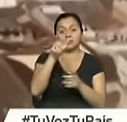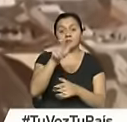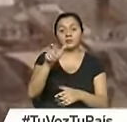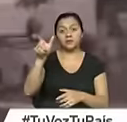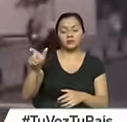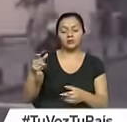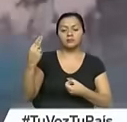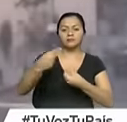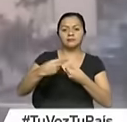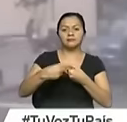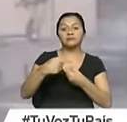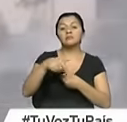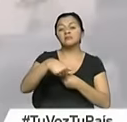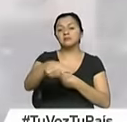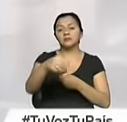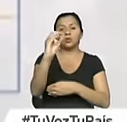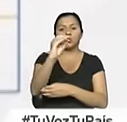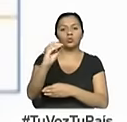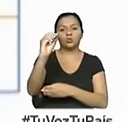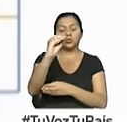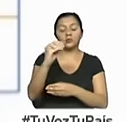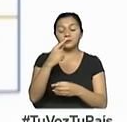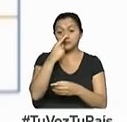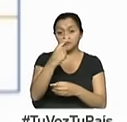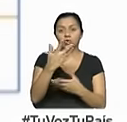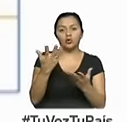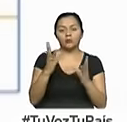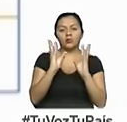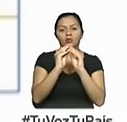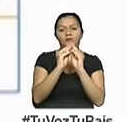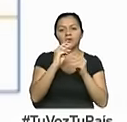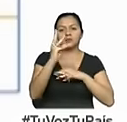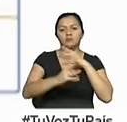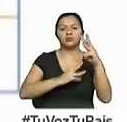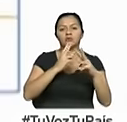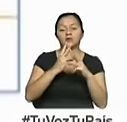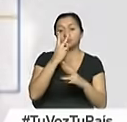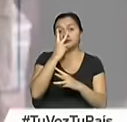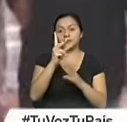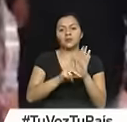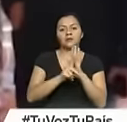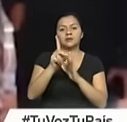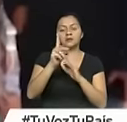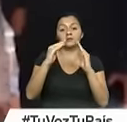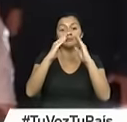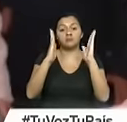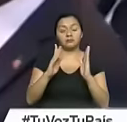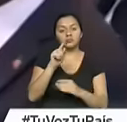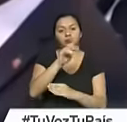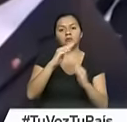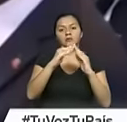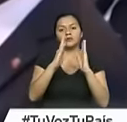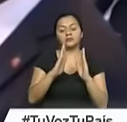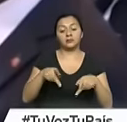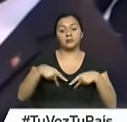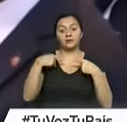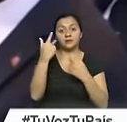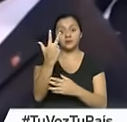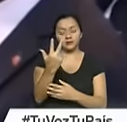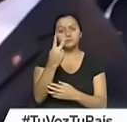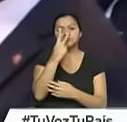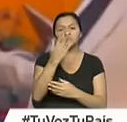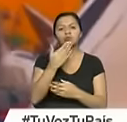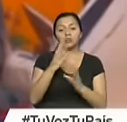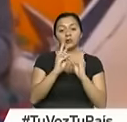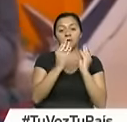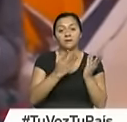personas asistirán este mes de octubre para participar de la Conferencia Mundial sobre Desarrollo Urbano y Vivienda Habitat 3, uno de